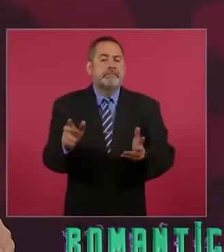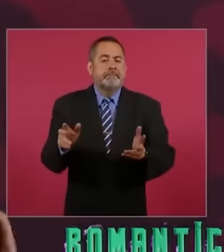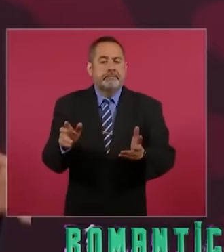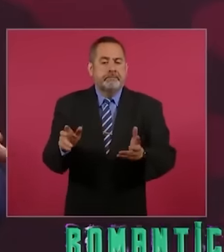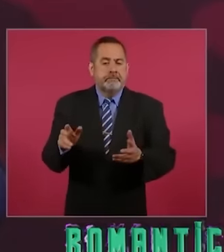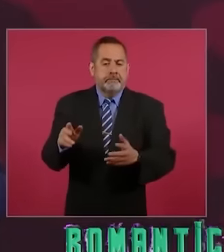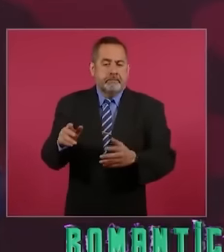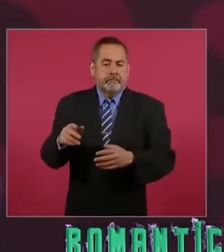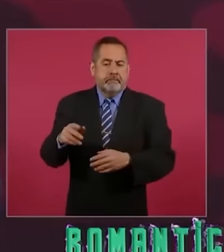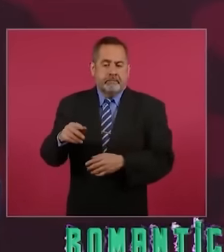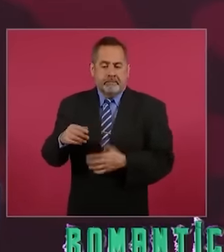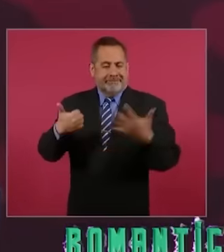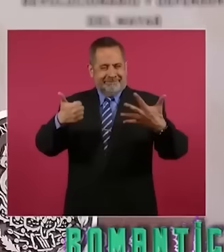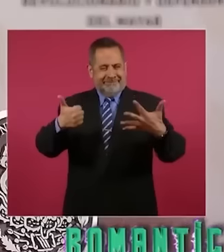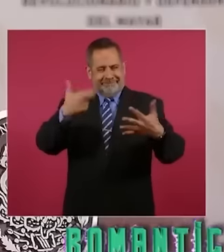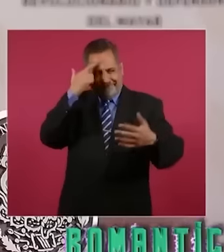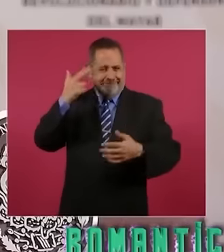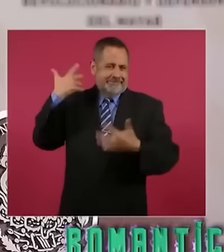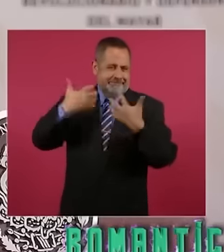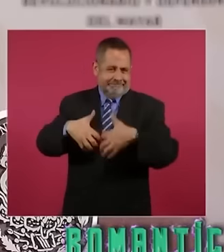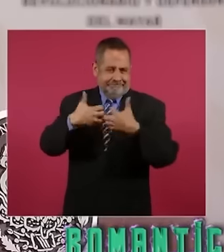que heredamos, las seis.